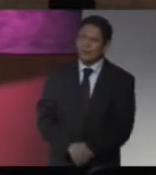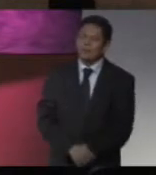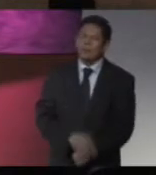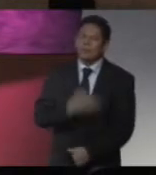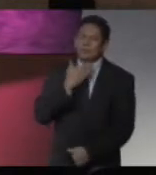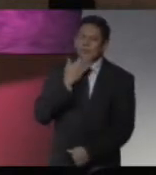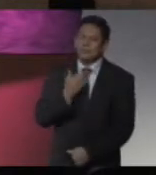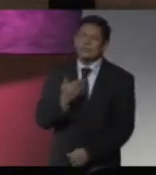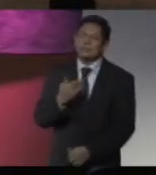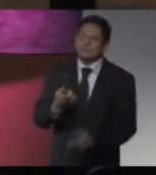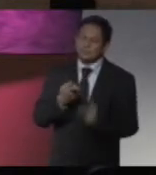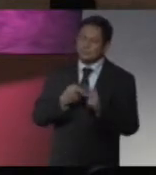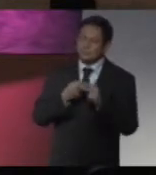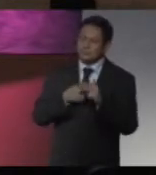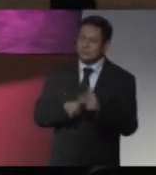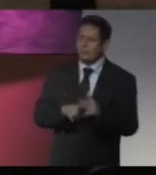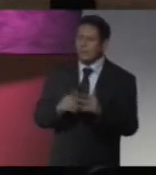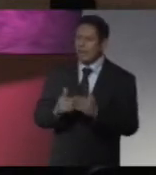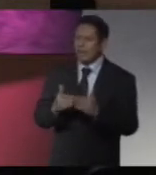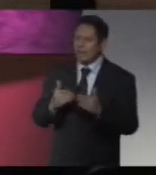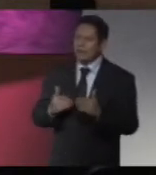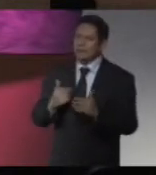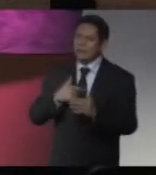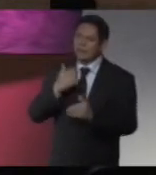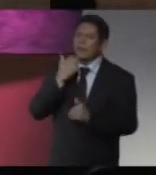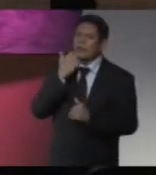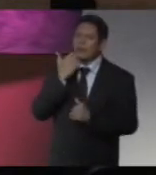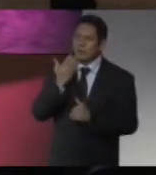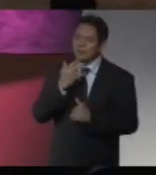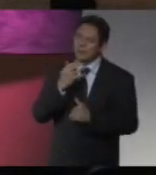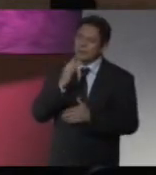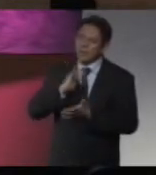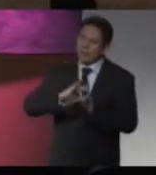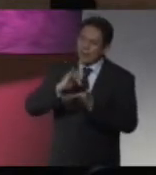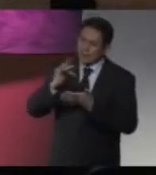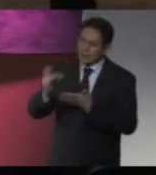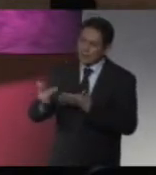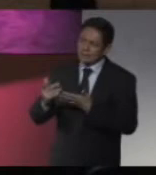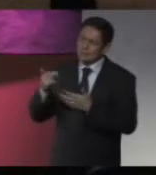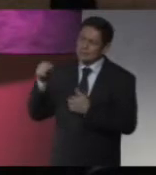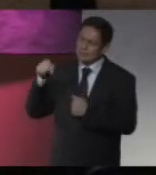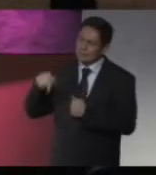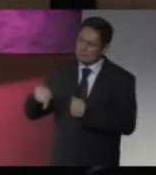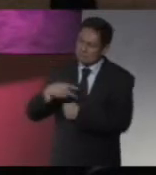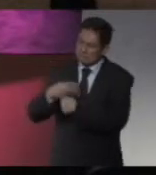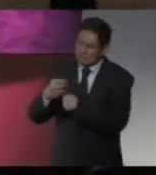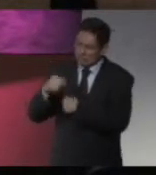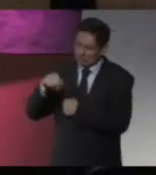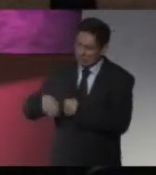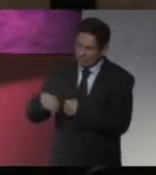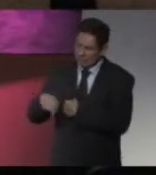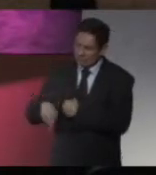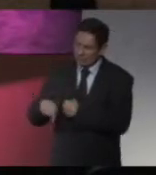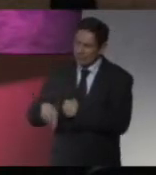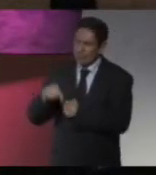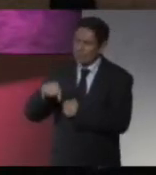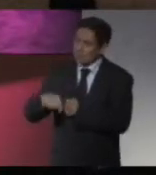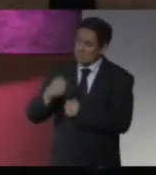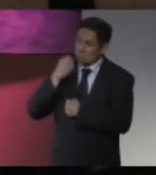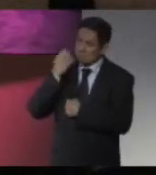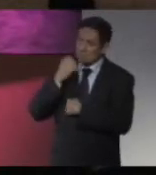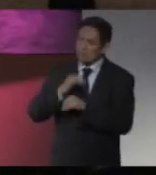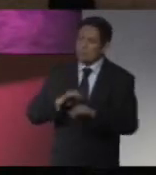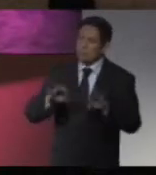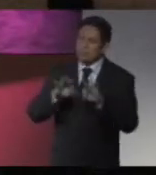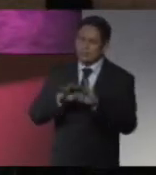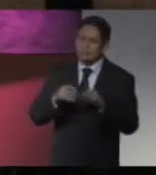de iniciar con mi intervención, yo quisiera agradecer la invitación a estar en este espacio tan importante de